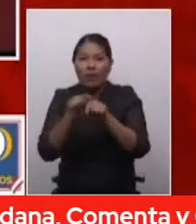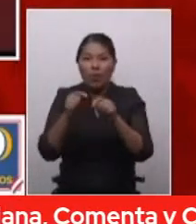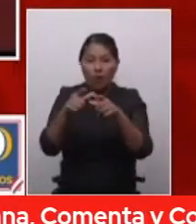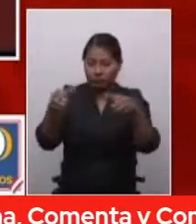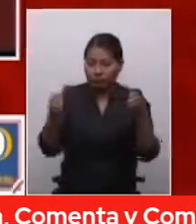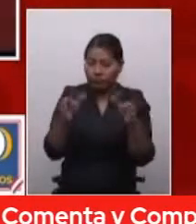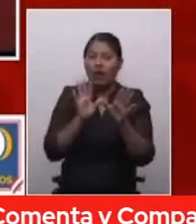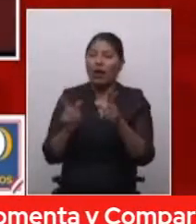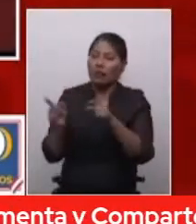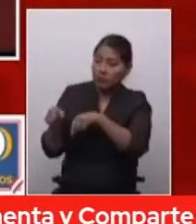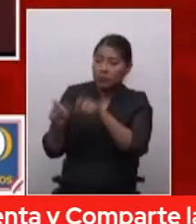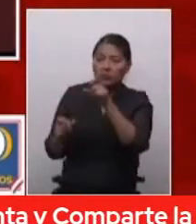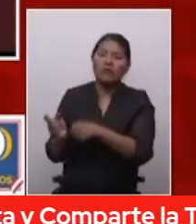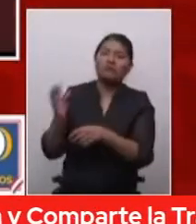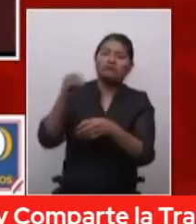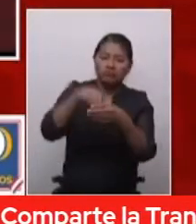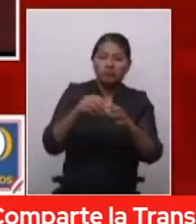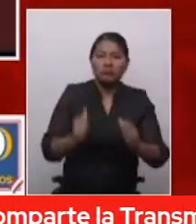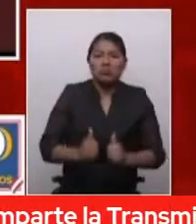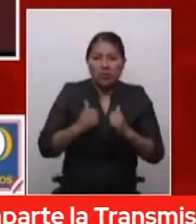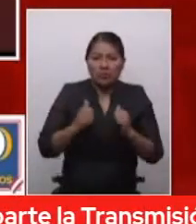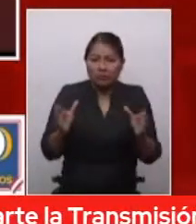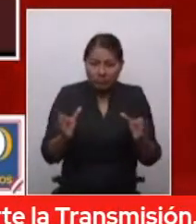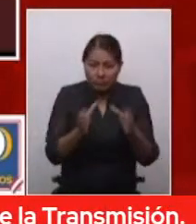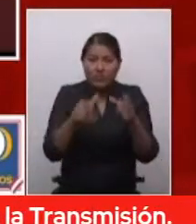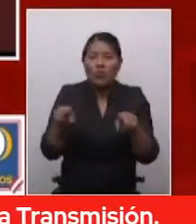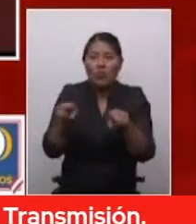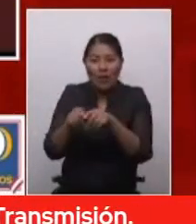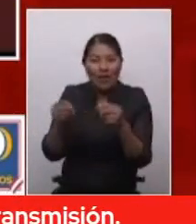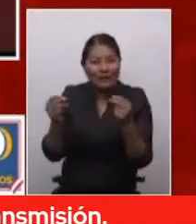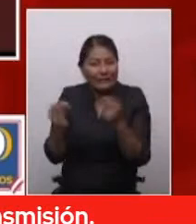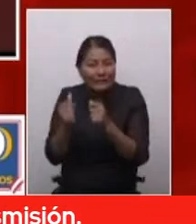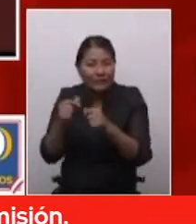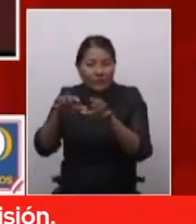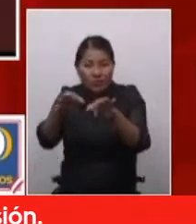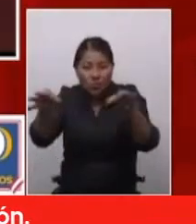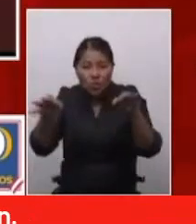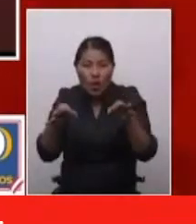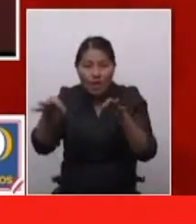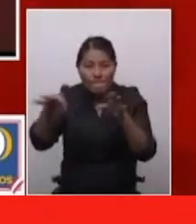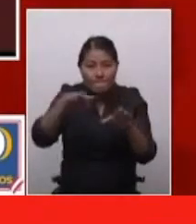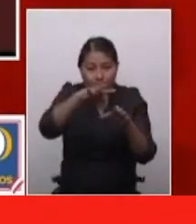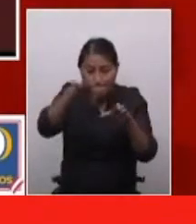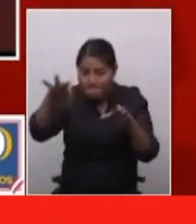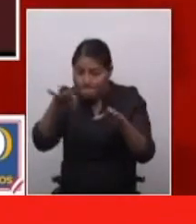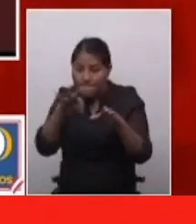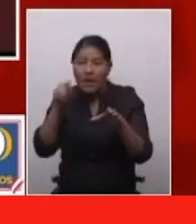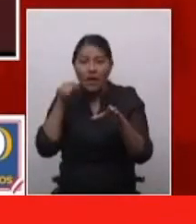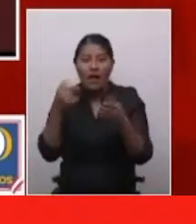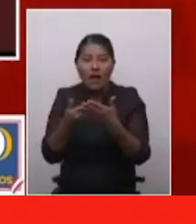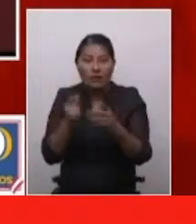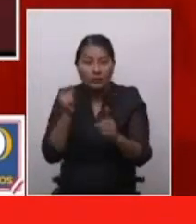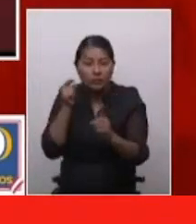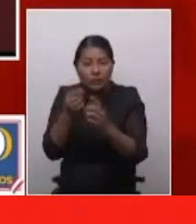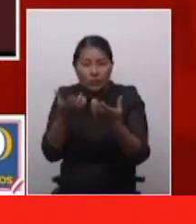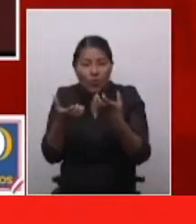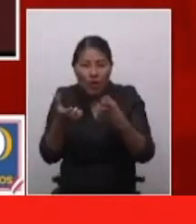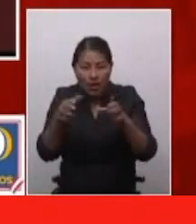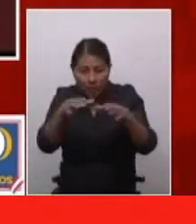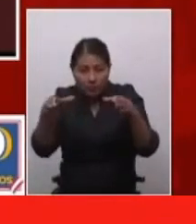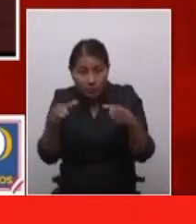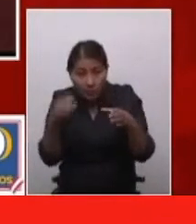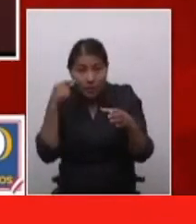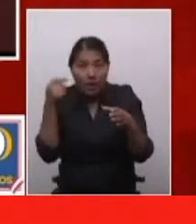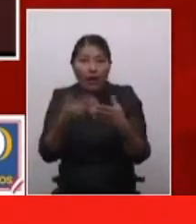declararlas habitables. Asimismo, agilizar los cambios de zonificación que se requieren para este objetivo, reduciendo